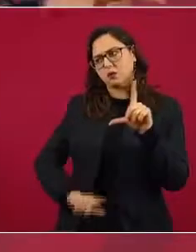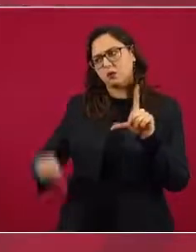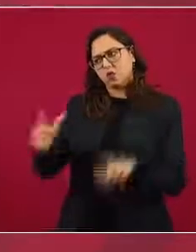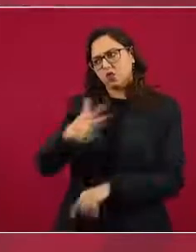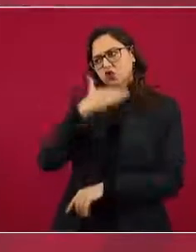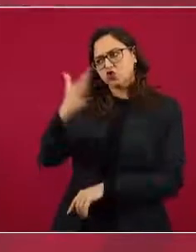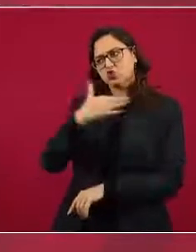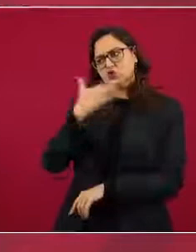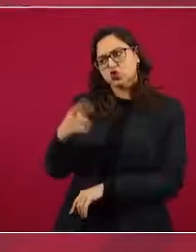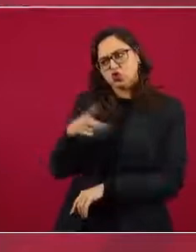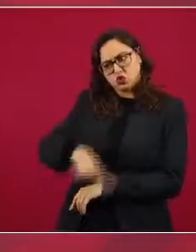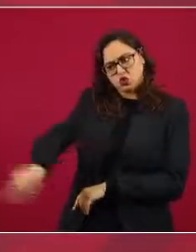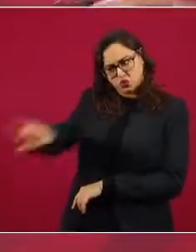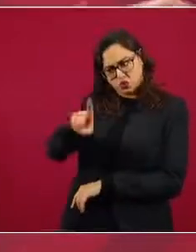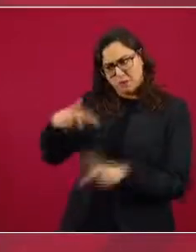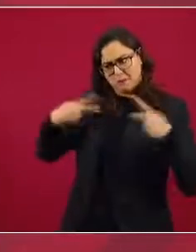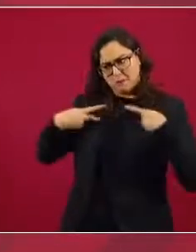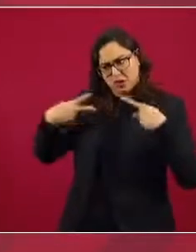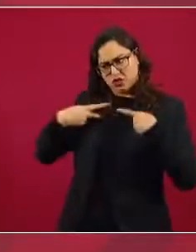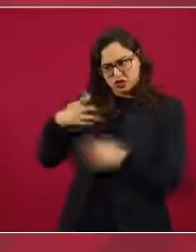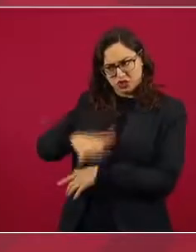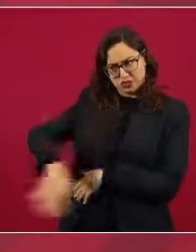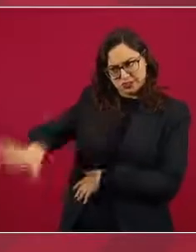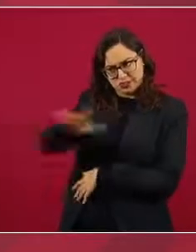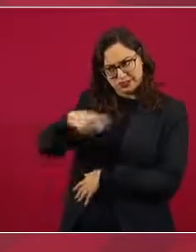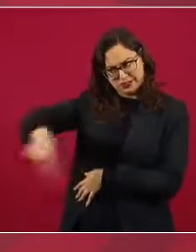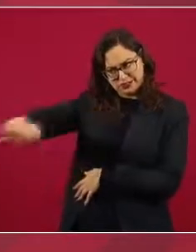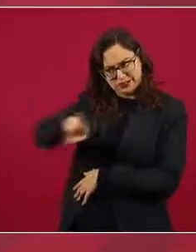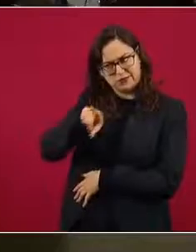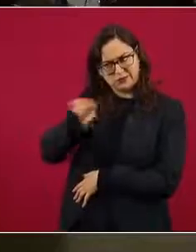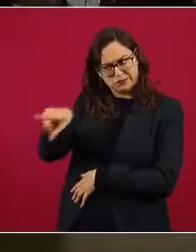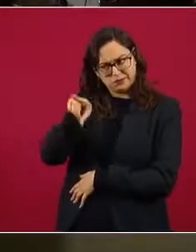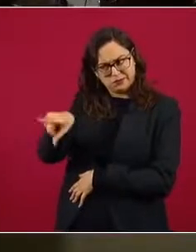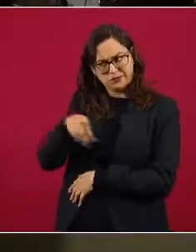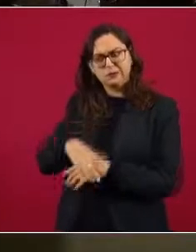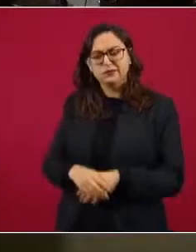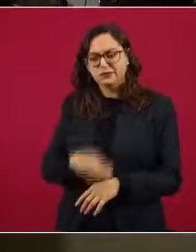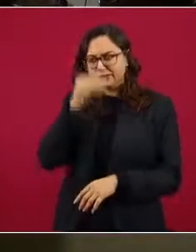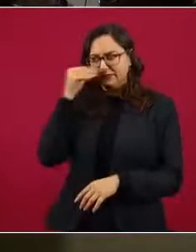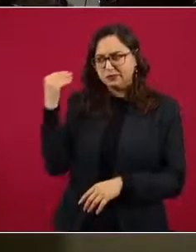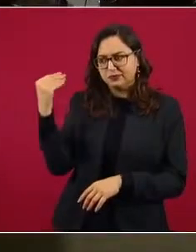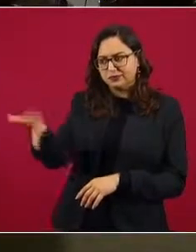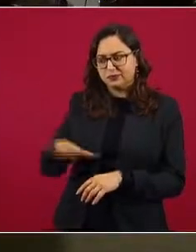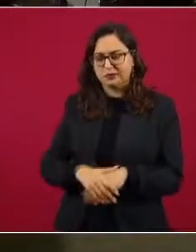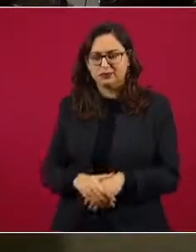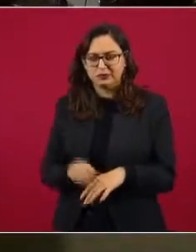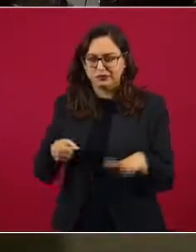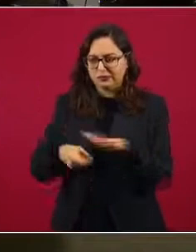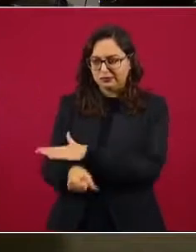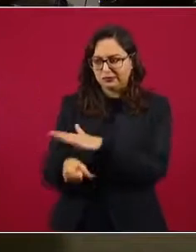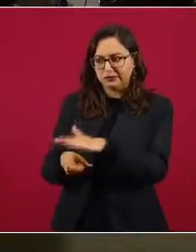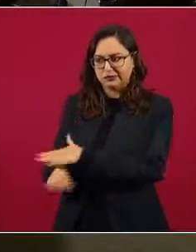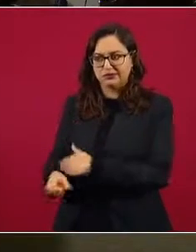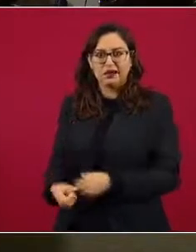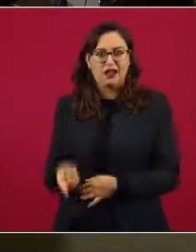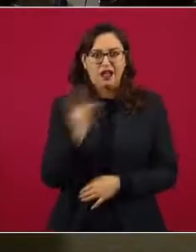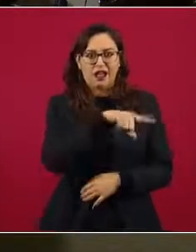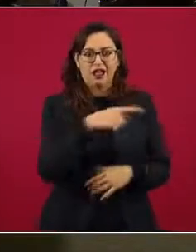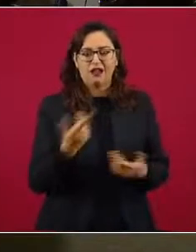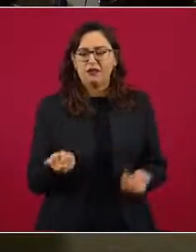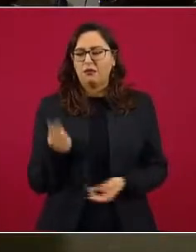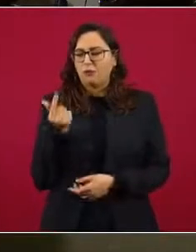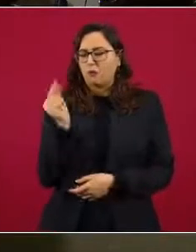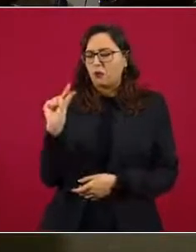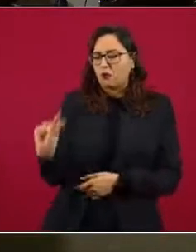siempre pensando en la mordida, no en las tarascadas. Hasta